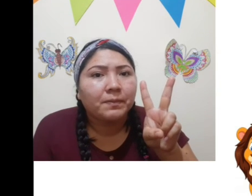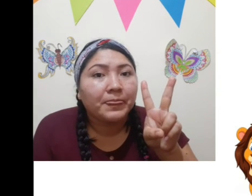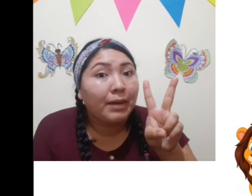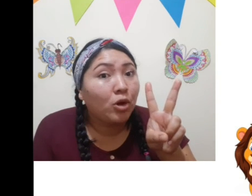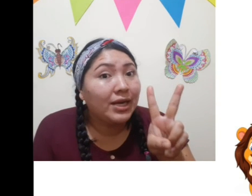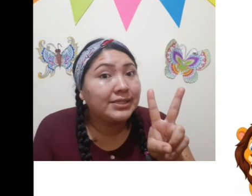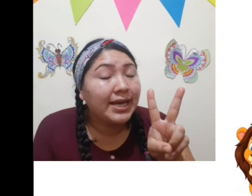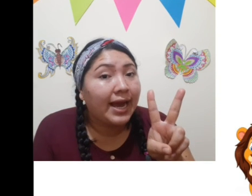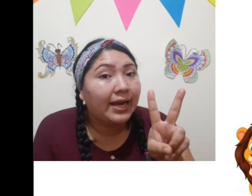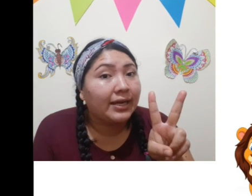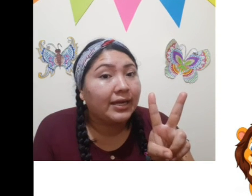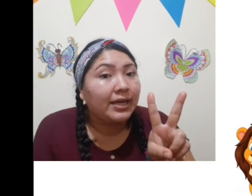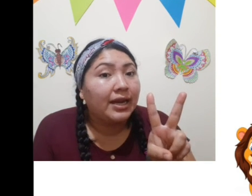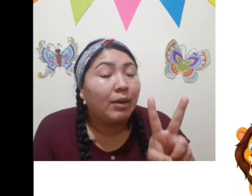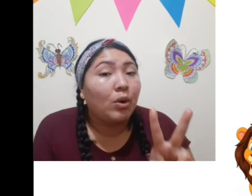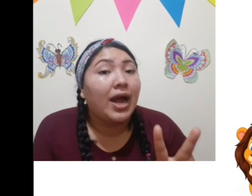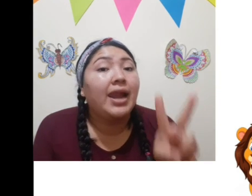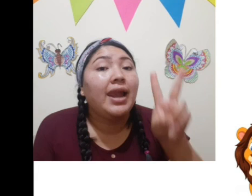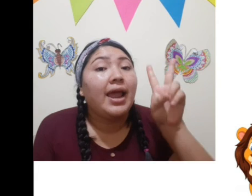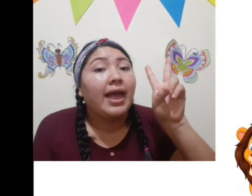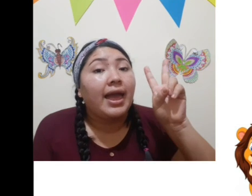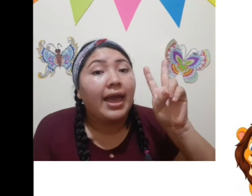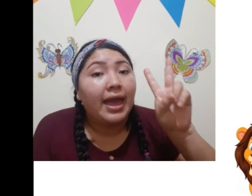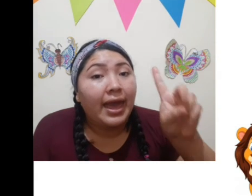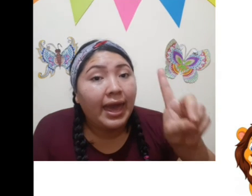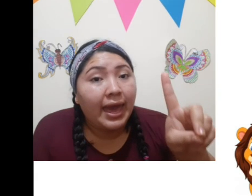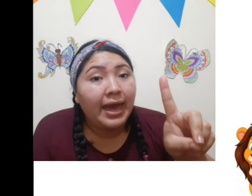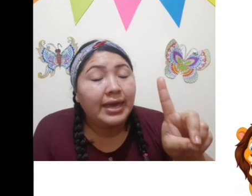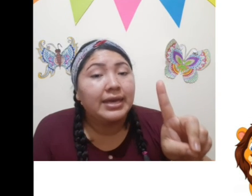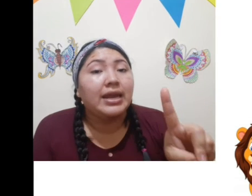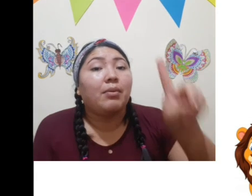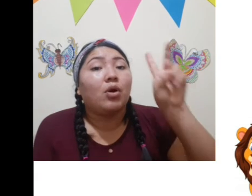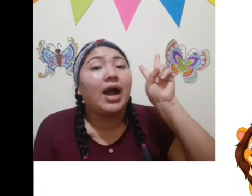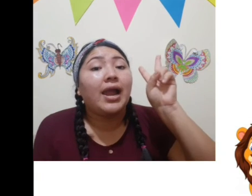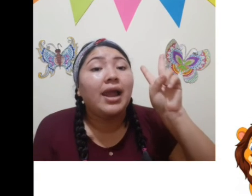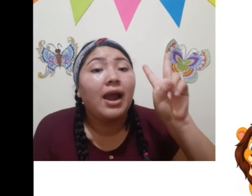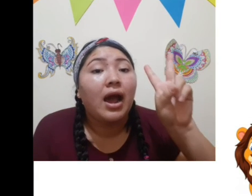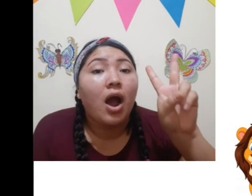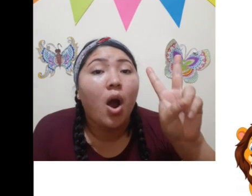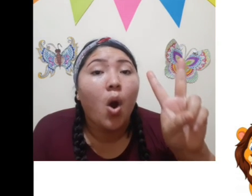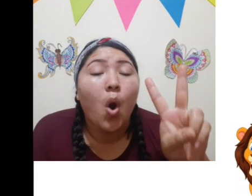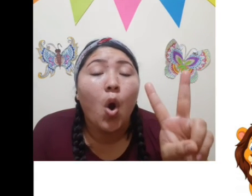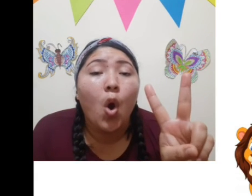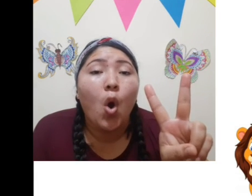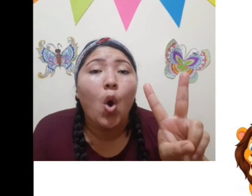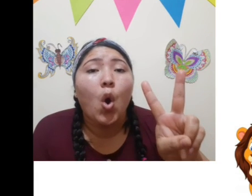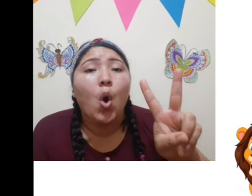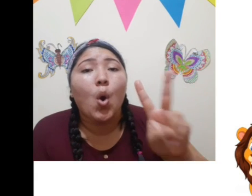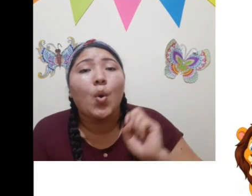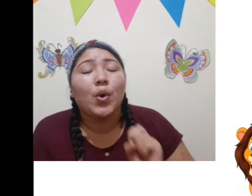que vocales era la vocal e y la vocal o